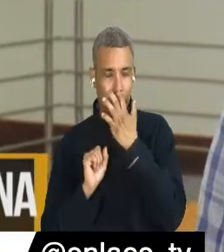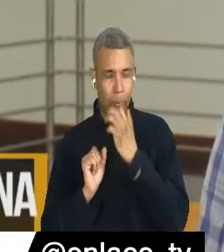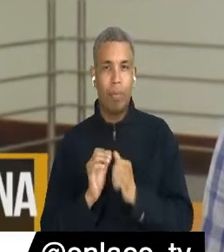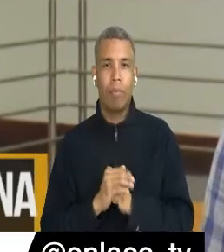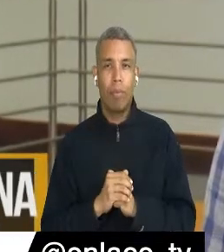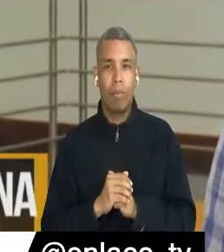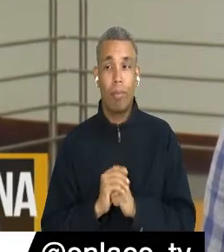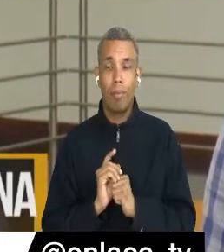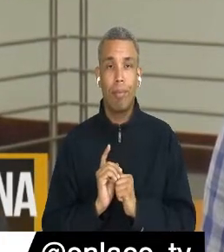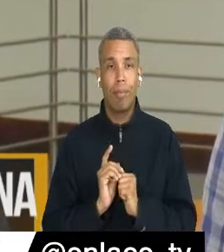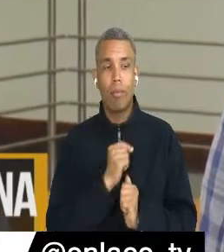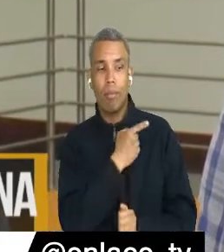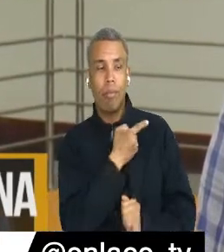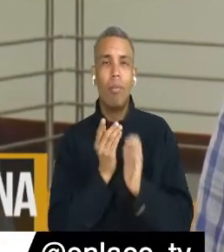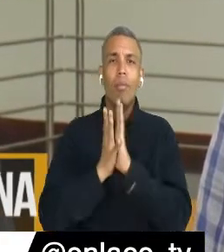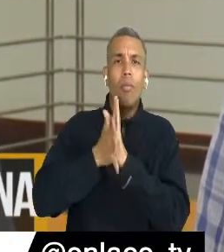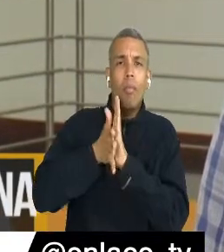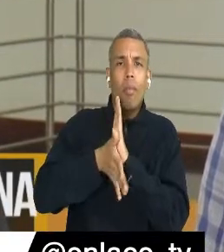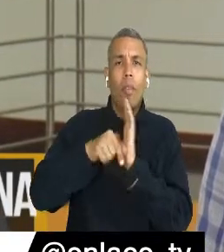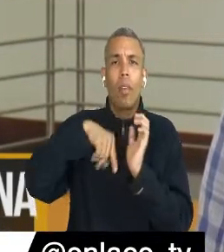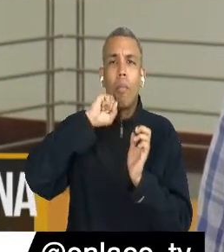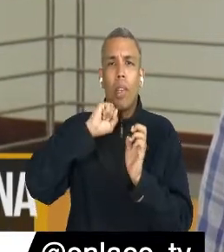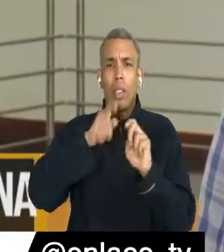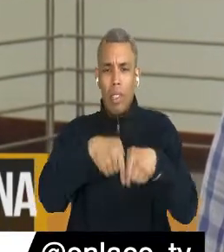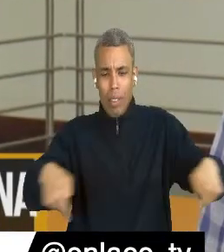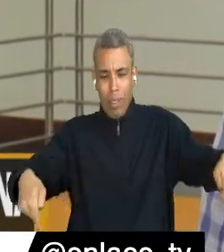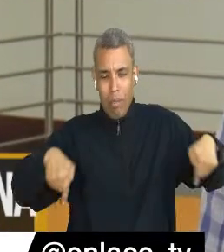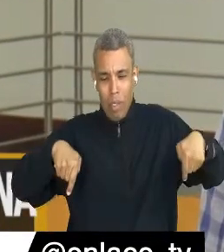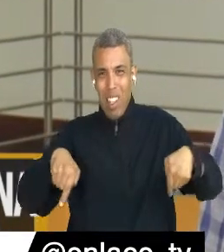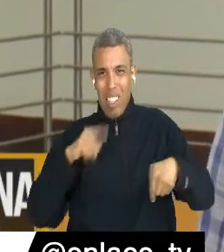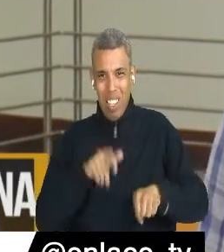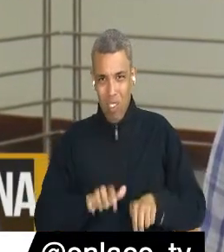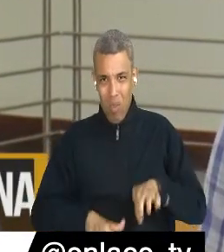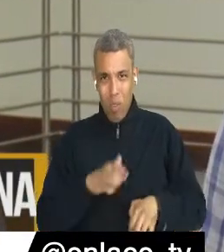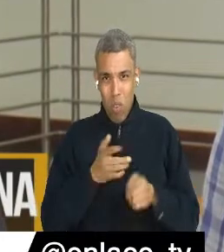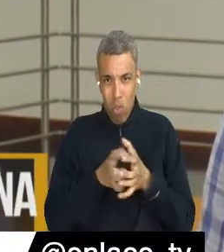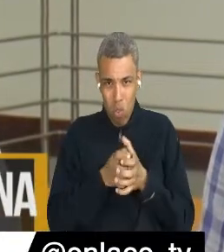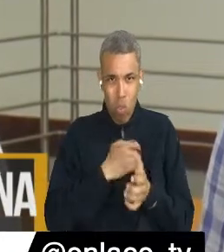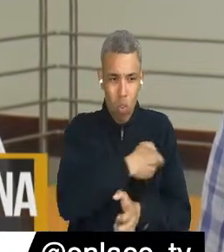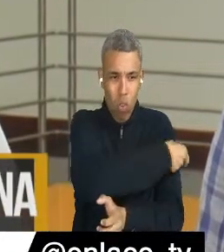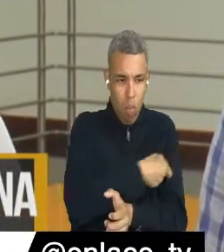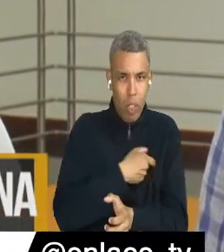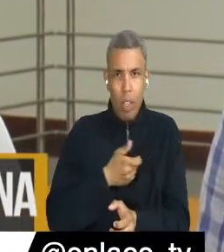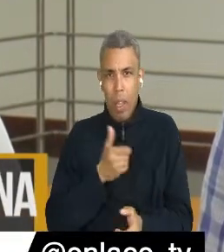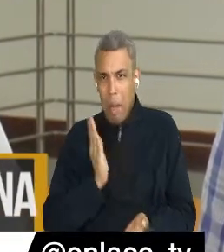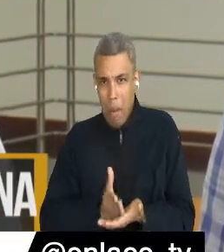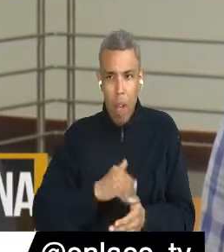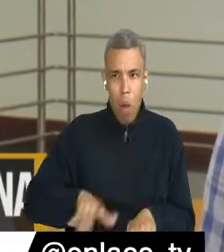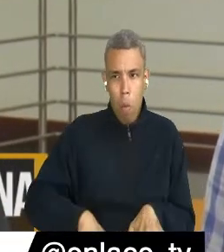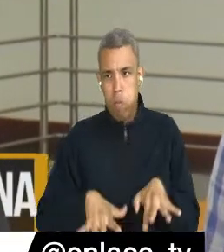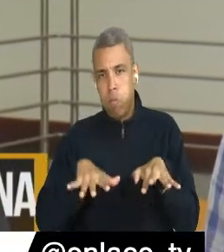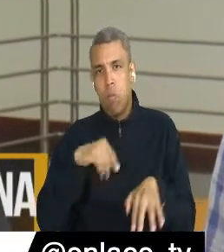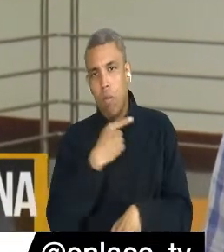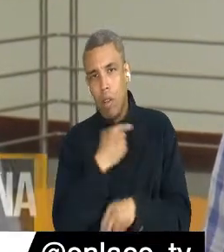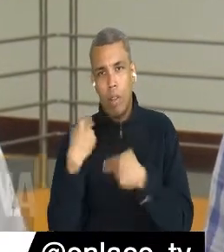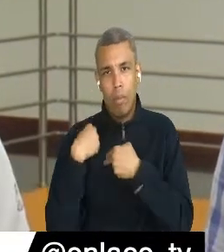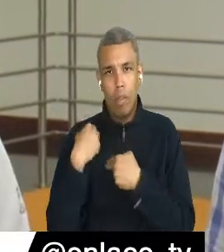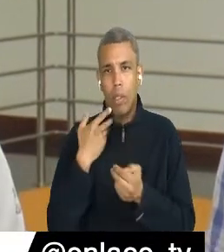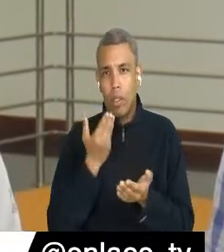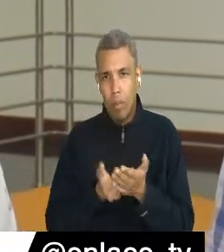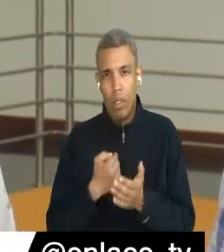Es la información que generamos desde aquí, desde el Consejo Municipal para la Gestión del Riesgo de Desastres. Informa para Enlace Noticias Neila Cosio con la cámara de